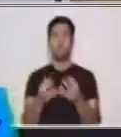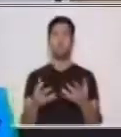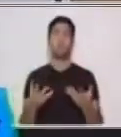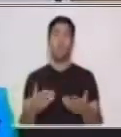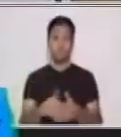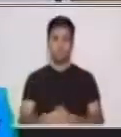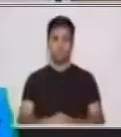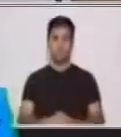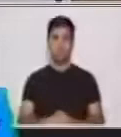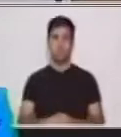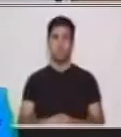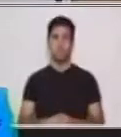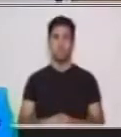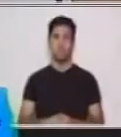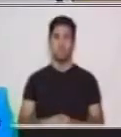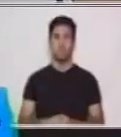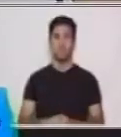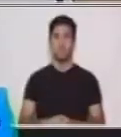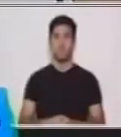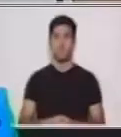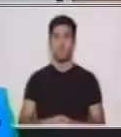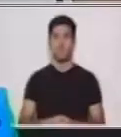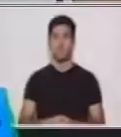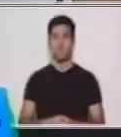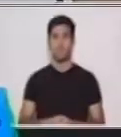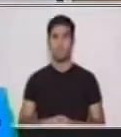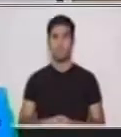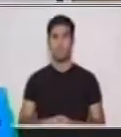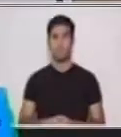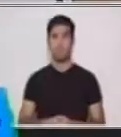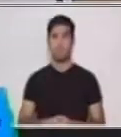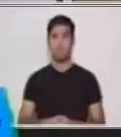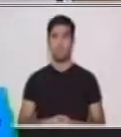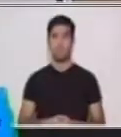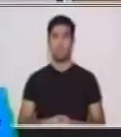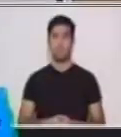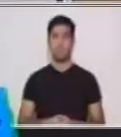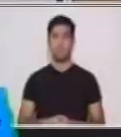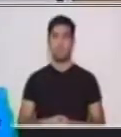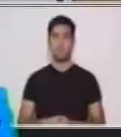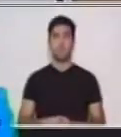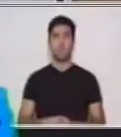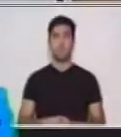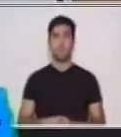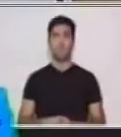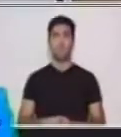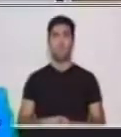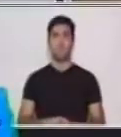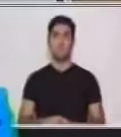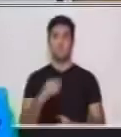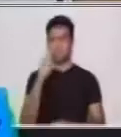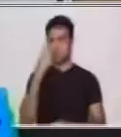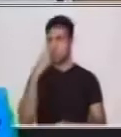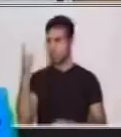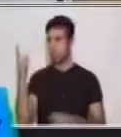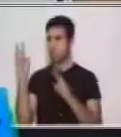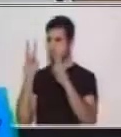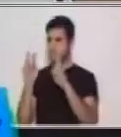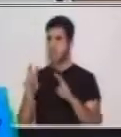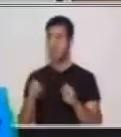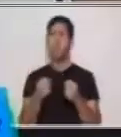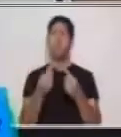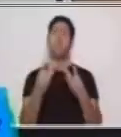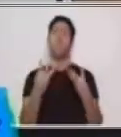rectángulos necesitaríamos para formar un prisma rectangular. ¿Serán 4?